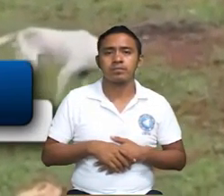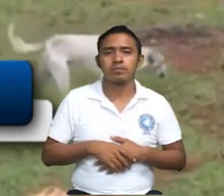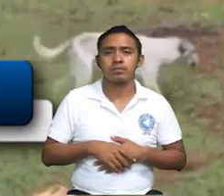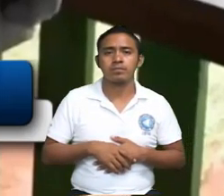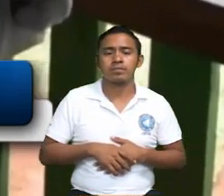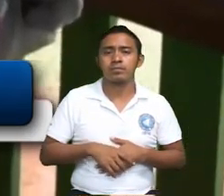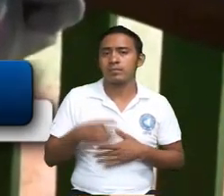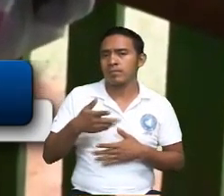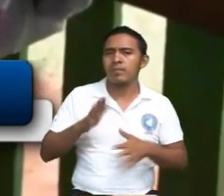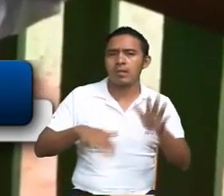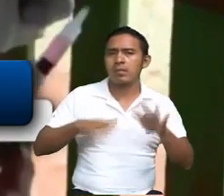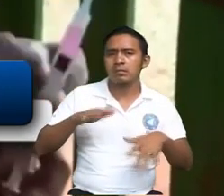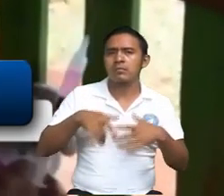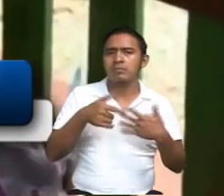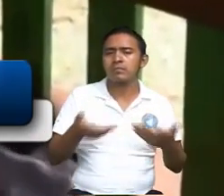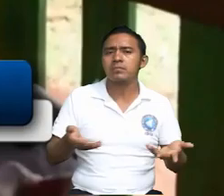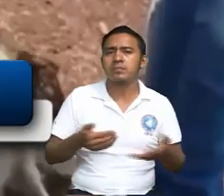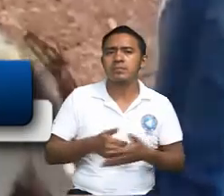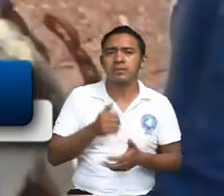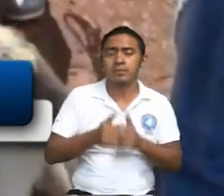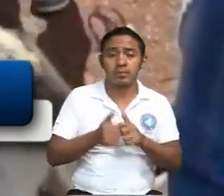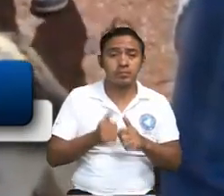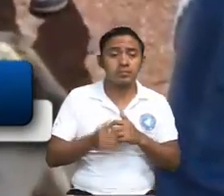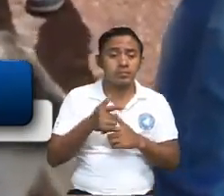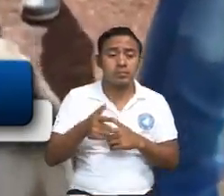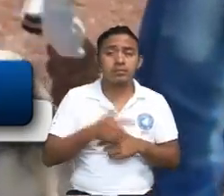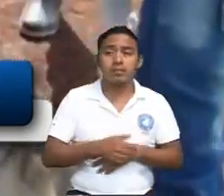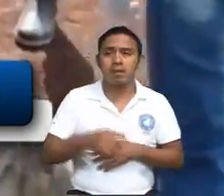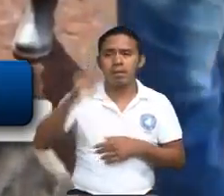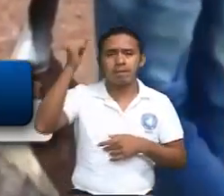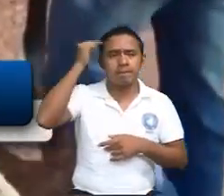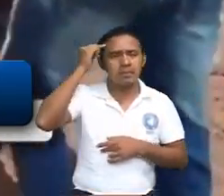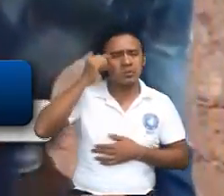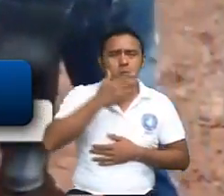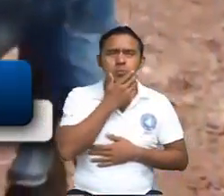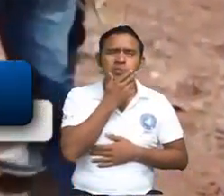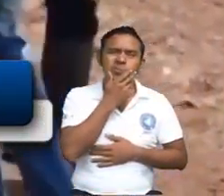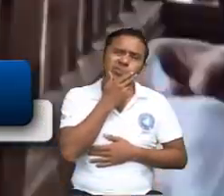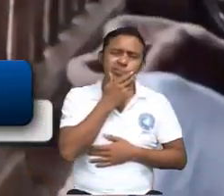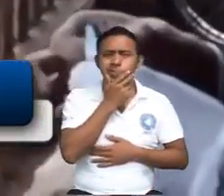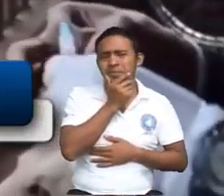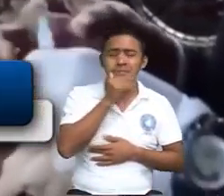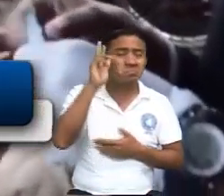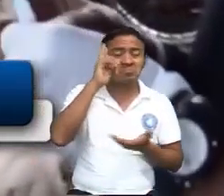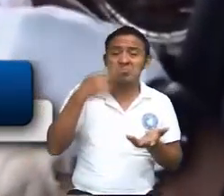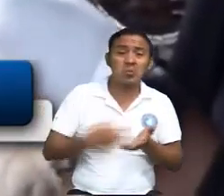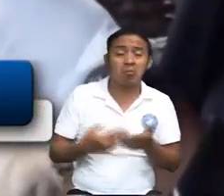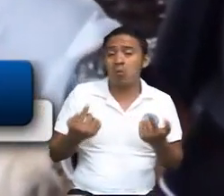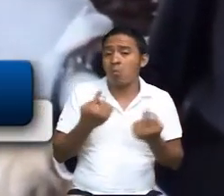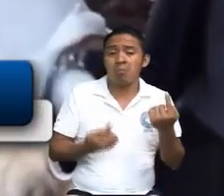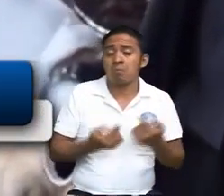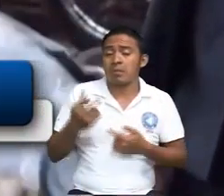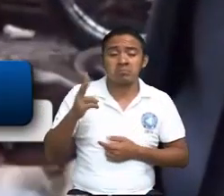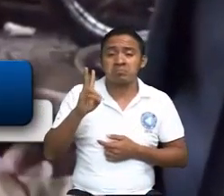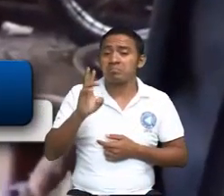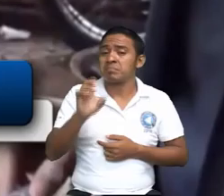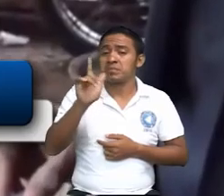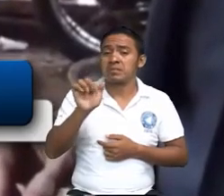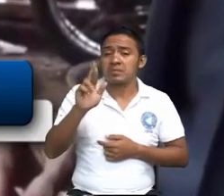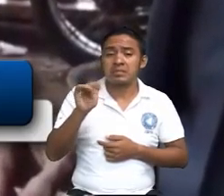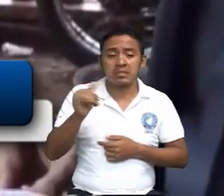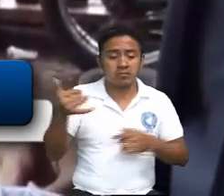Esto suele pasar, doctor, que a veces el dueño no se acuerda qué tipo de vacuna fue la que le aplicó el veterinario.